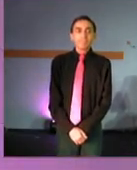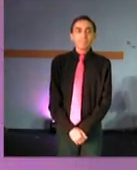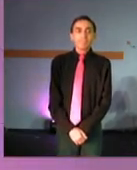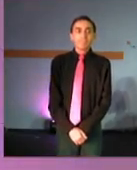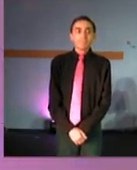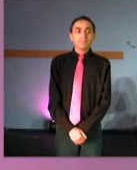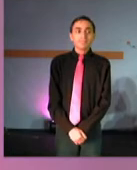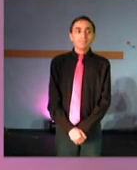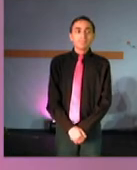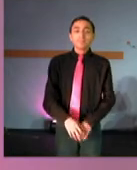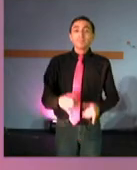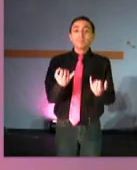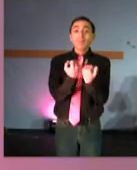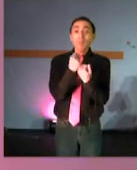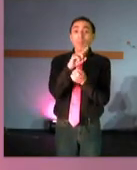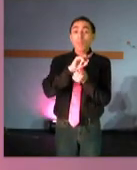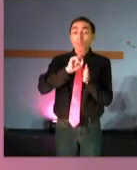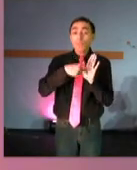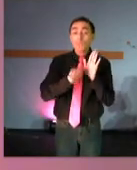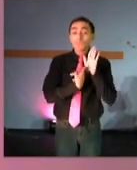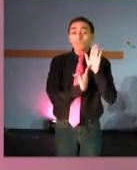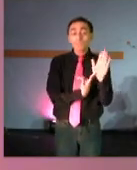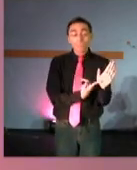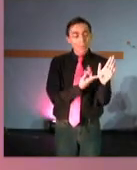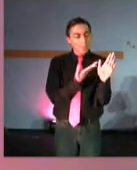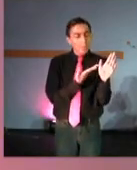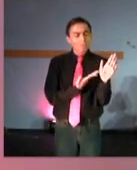También haremos una presentación